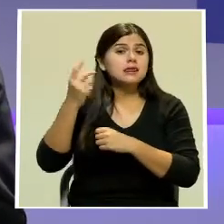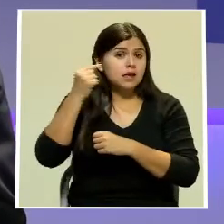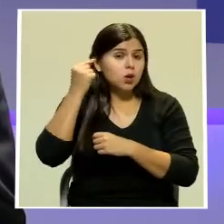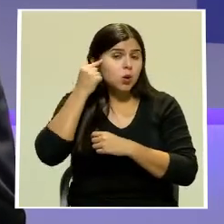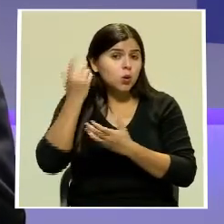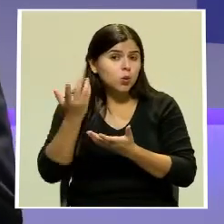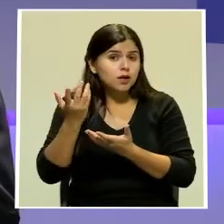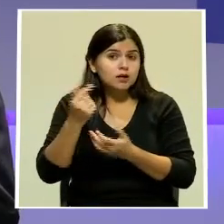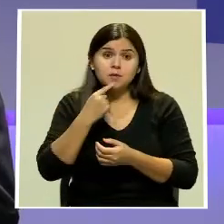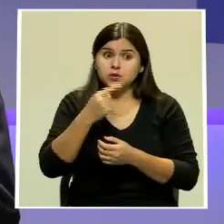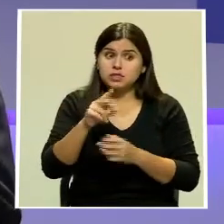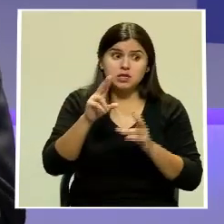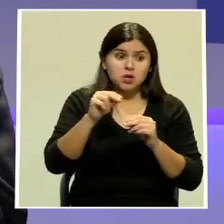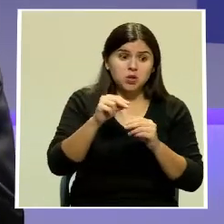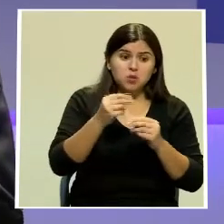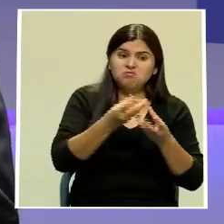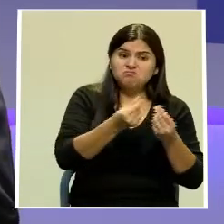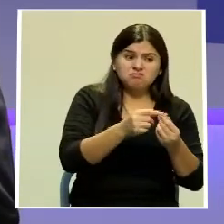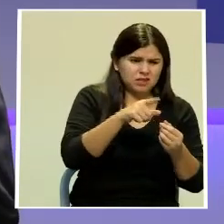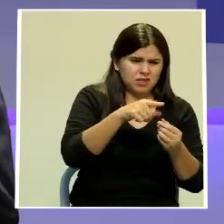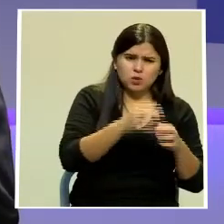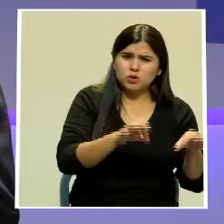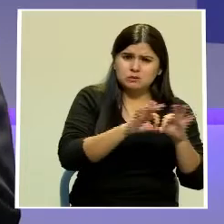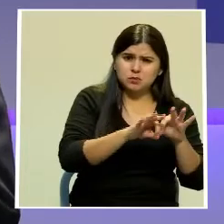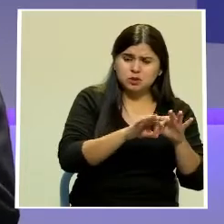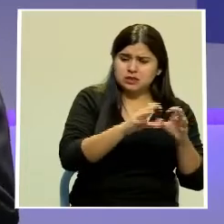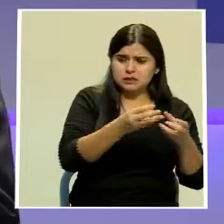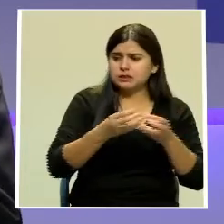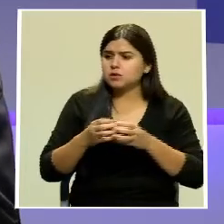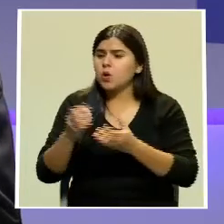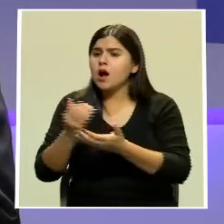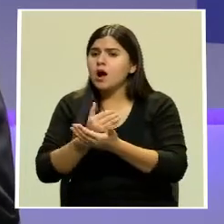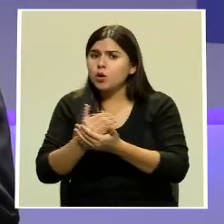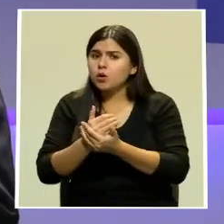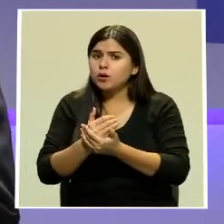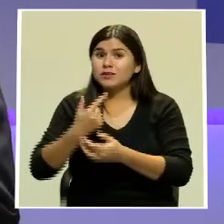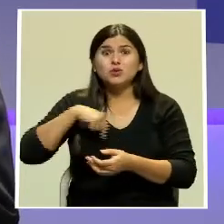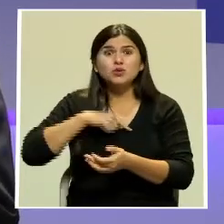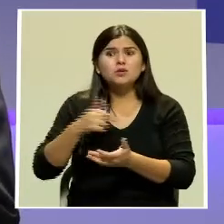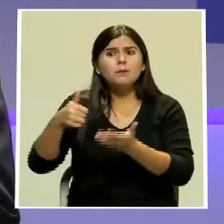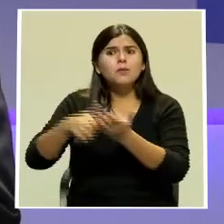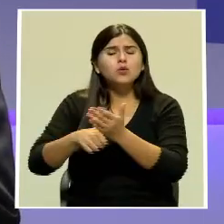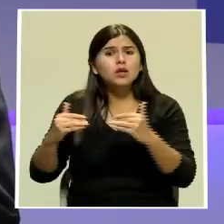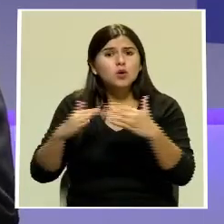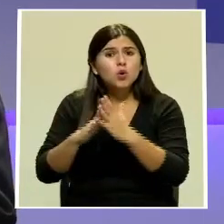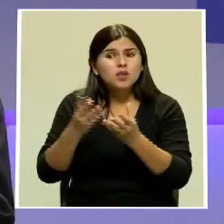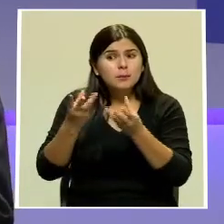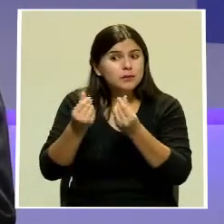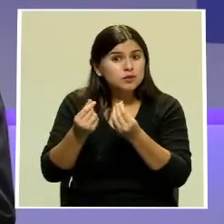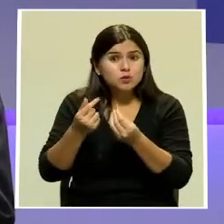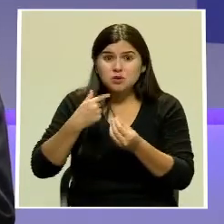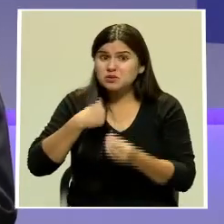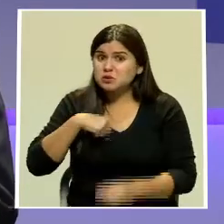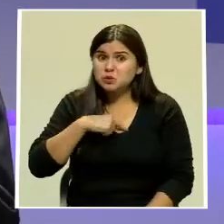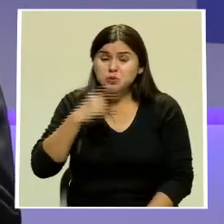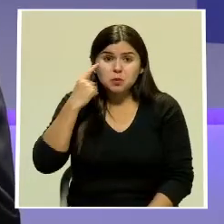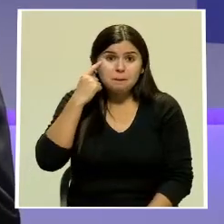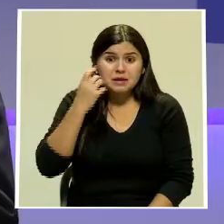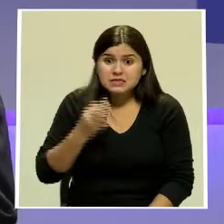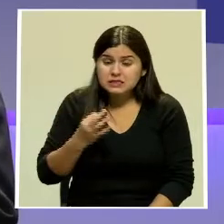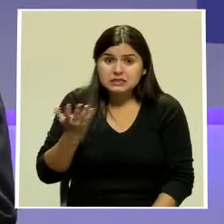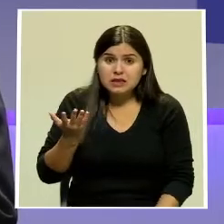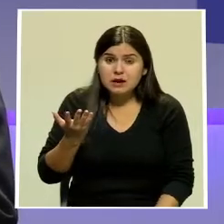ejemplo, partidas que no son esenciales para contener el gasto ahí. Hemos votado en contra presupuestos que nos parecían que no estaban ajustados a la realidad y en los